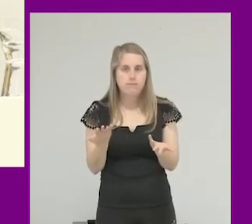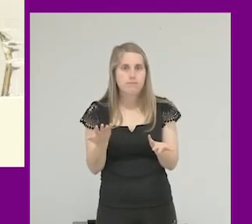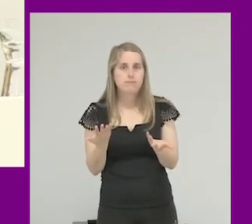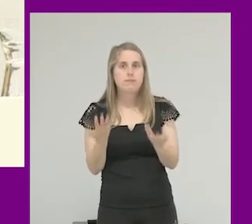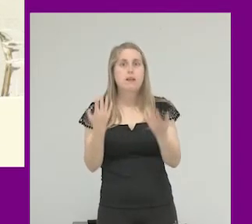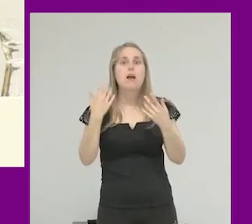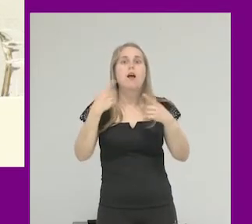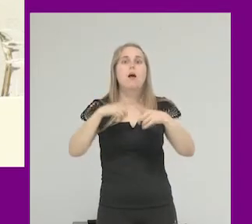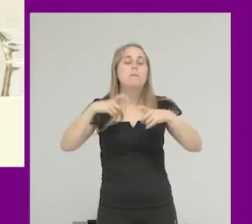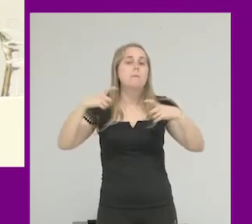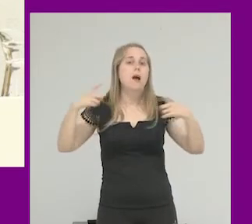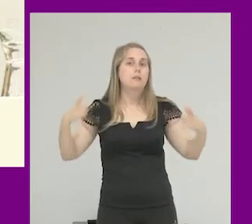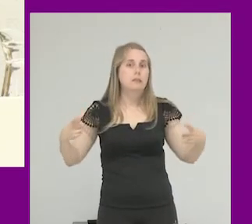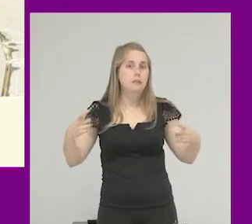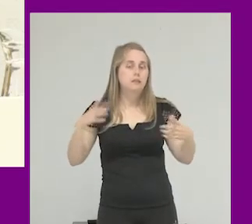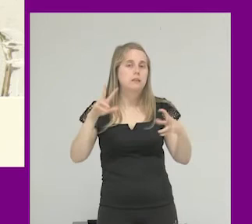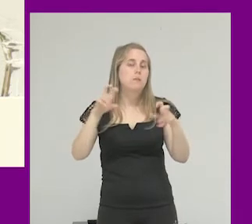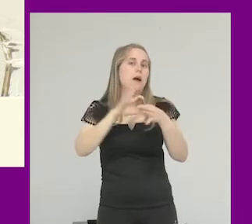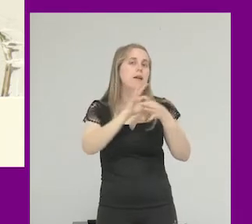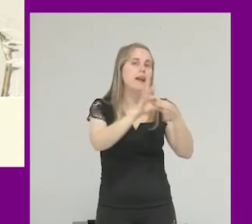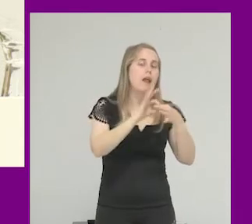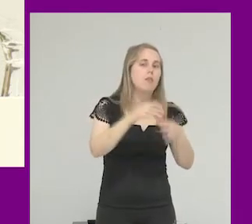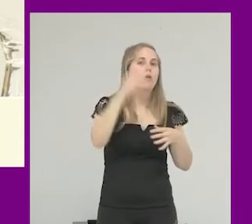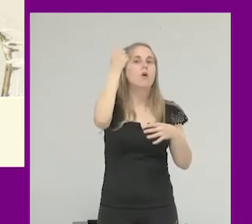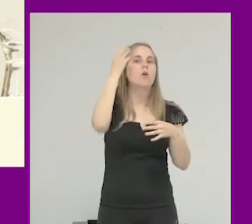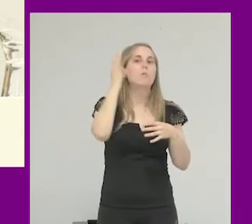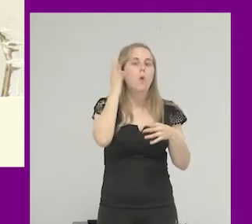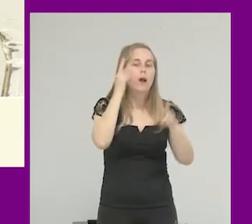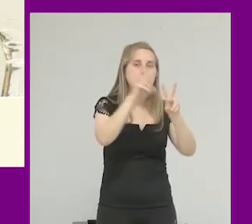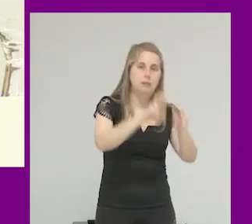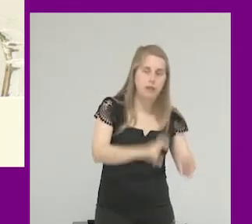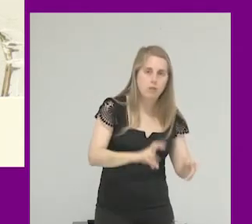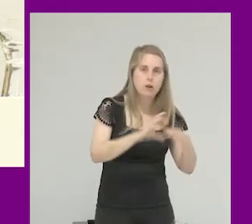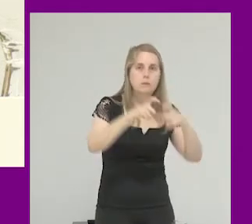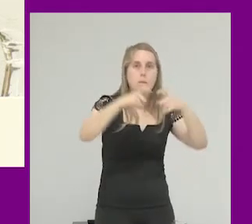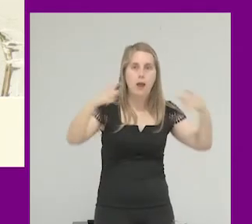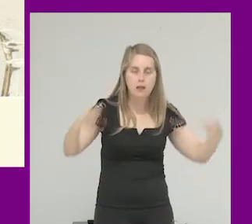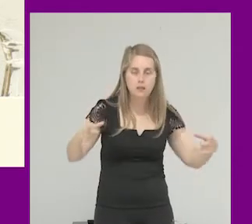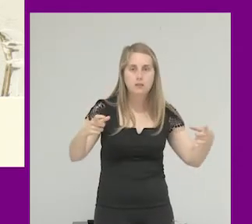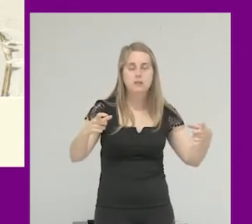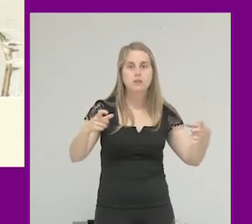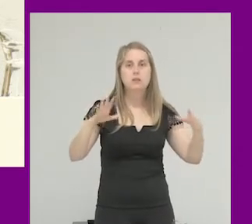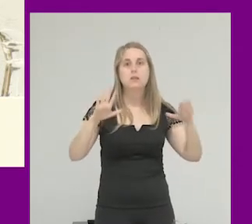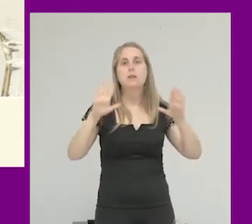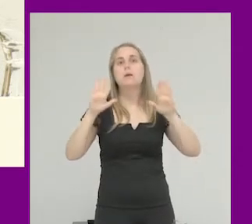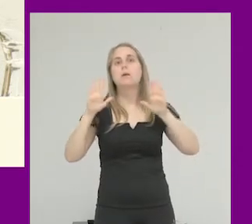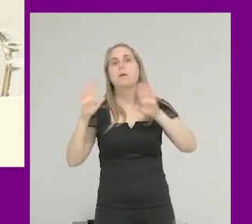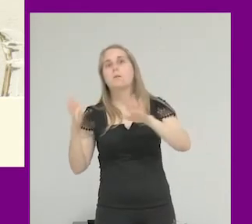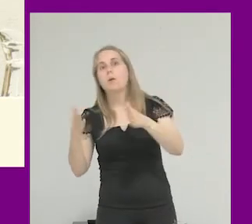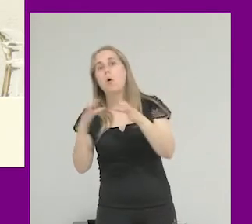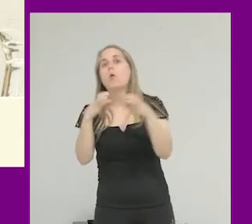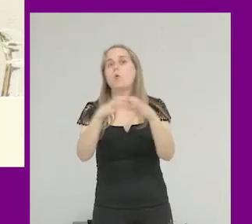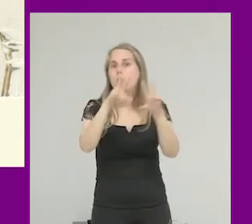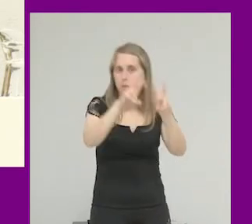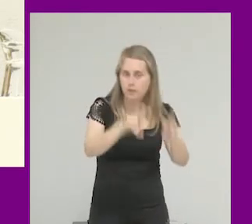ha aumentado un poco la relación de las mujeres investigadoras, pero un poco más en los grupos de investigación, pero